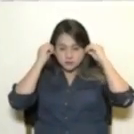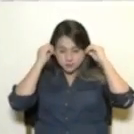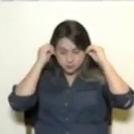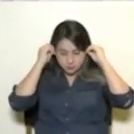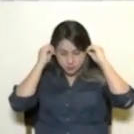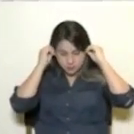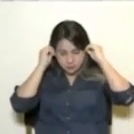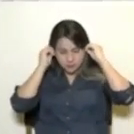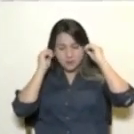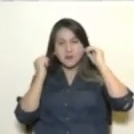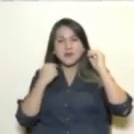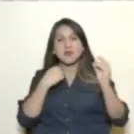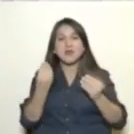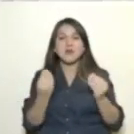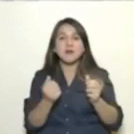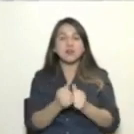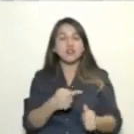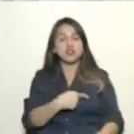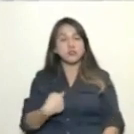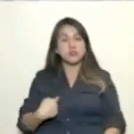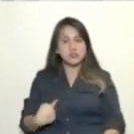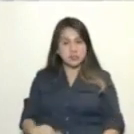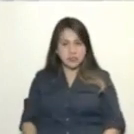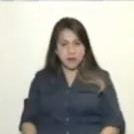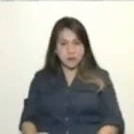Lo que está pasando con China es...